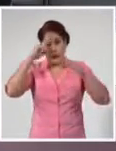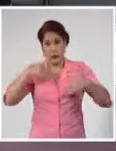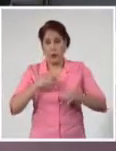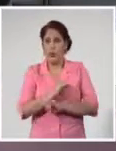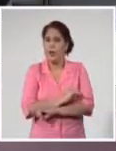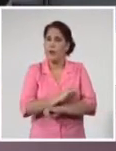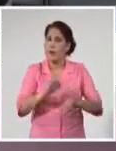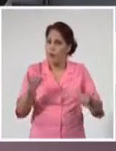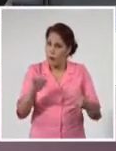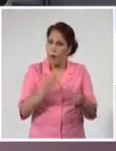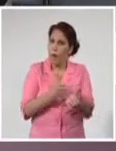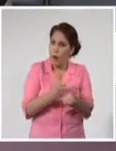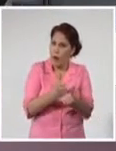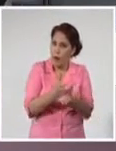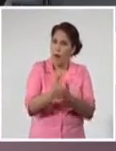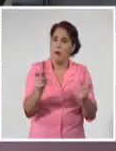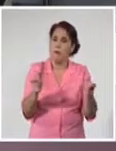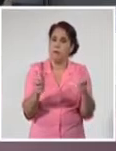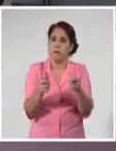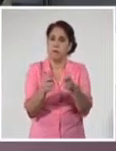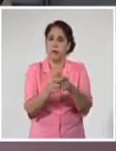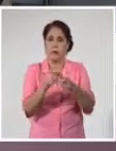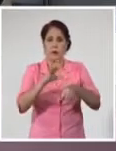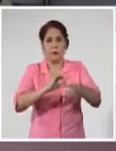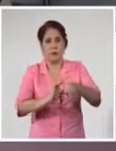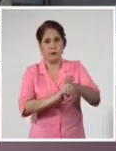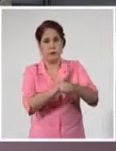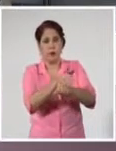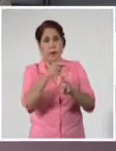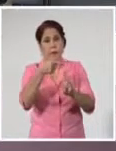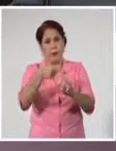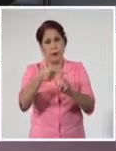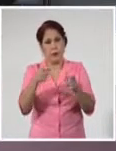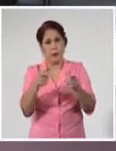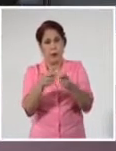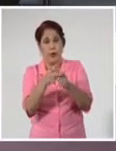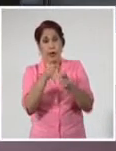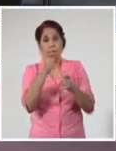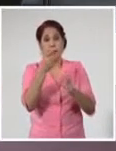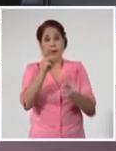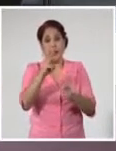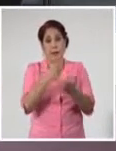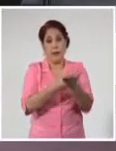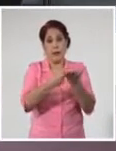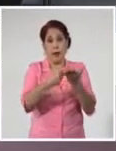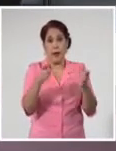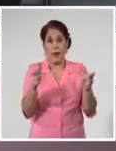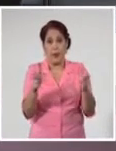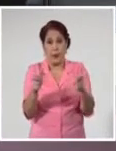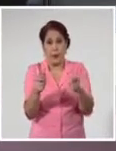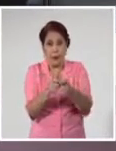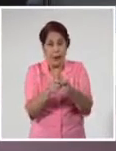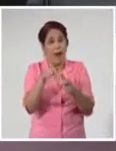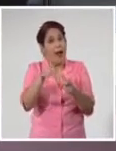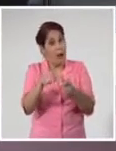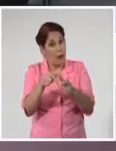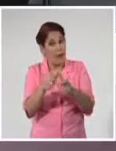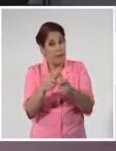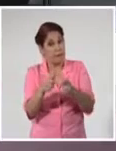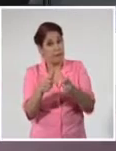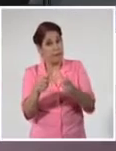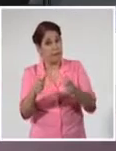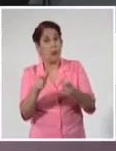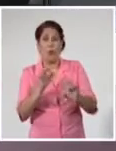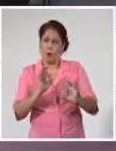que Cuba mantuvo una disminución de los casos positivos a la COVID-19 durante 13 semanas consecutivas, pero esta realidad